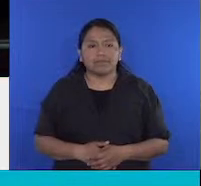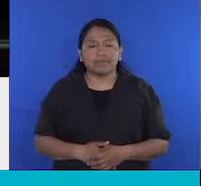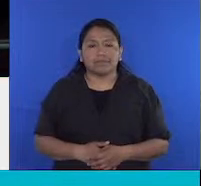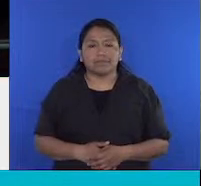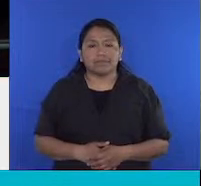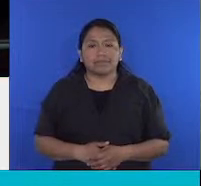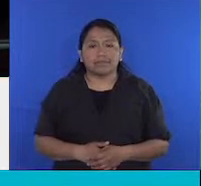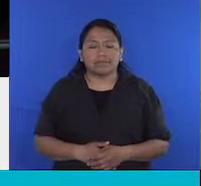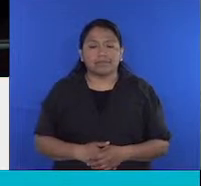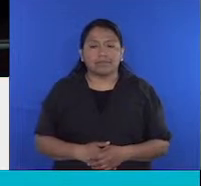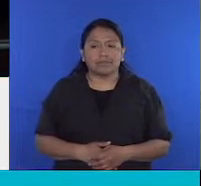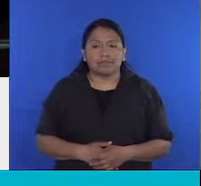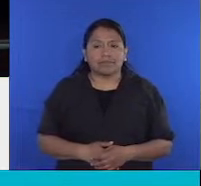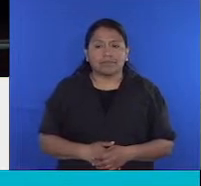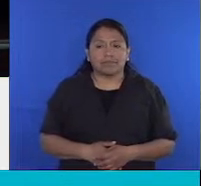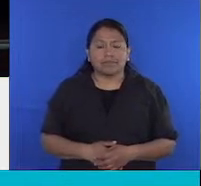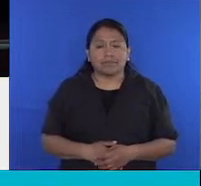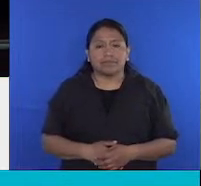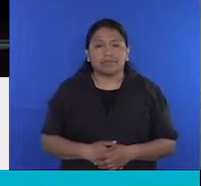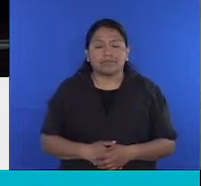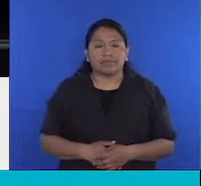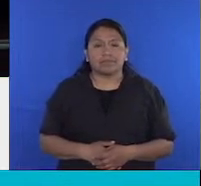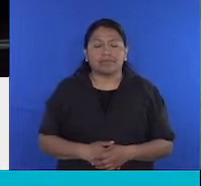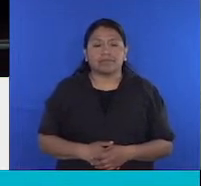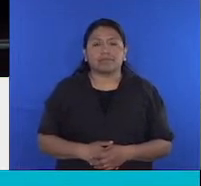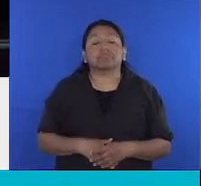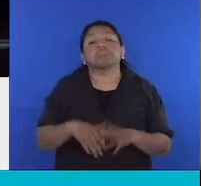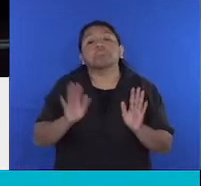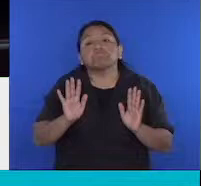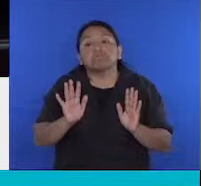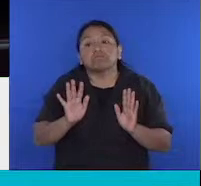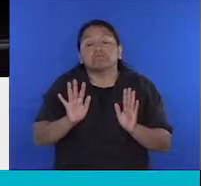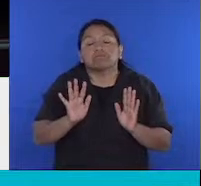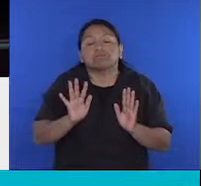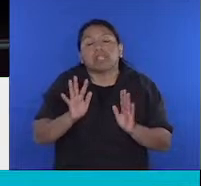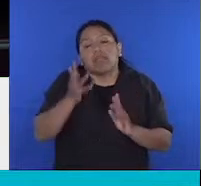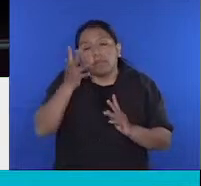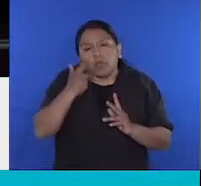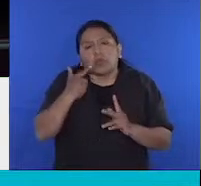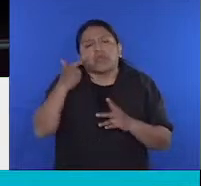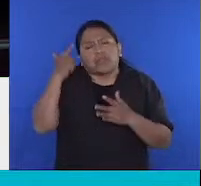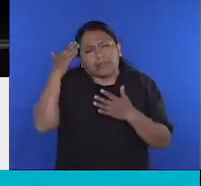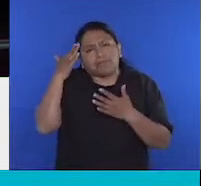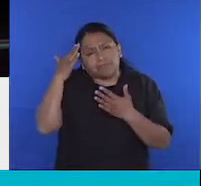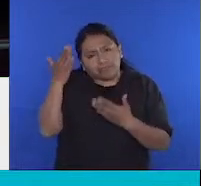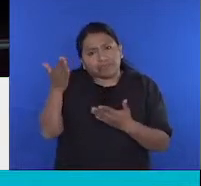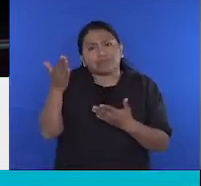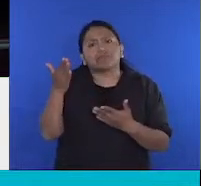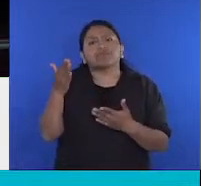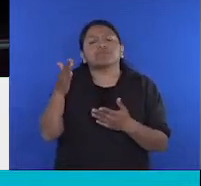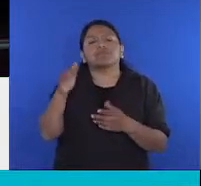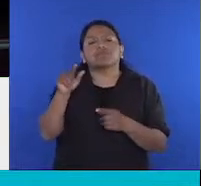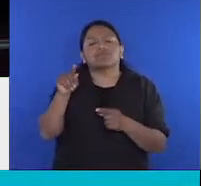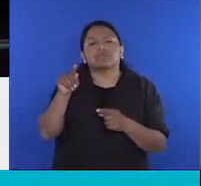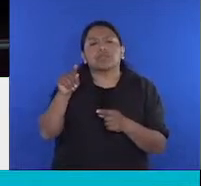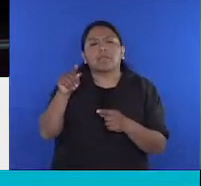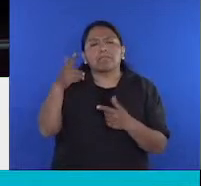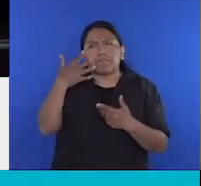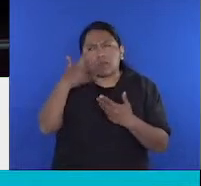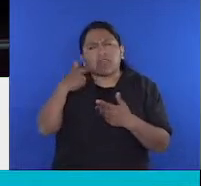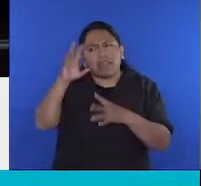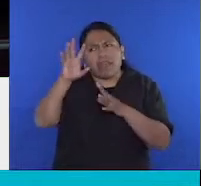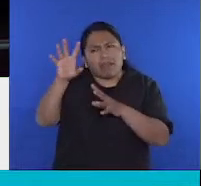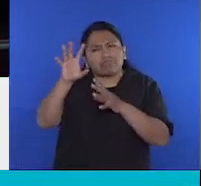Yo me gustaría recordarle a los distintos bloques que integran esta Cámara